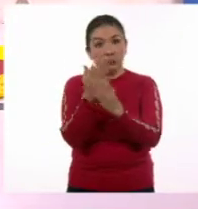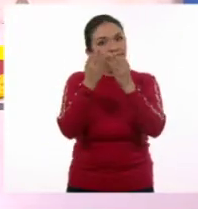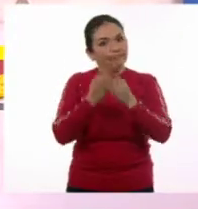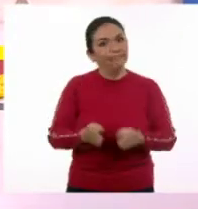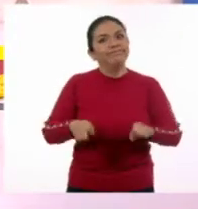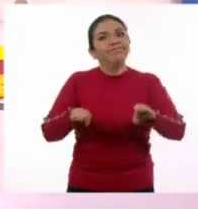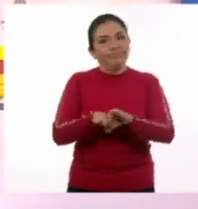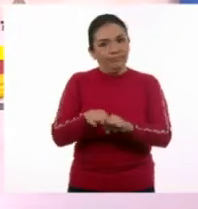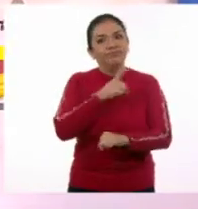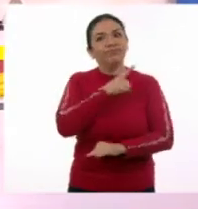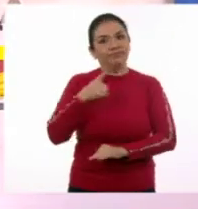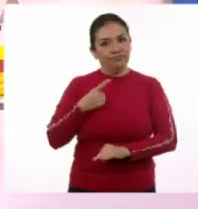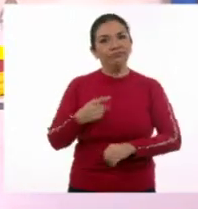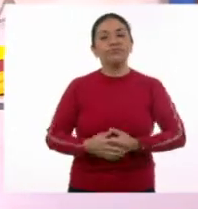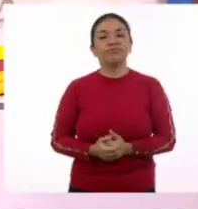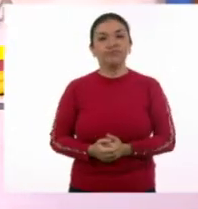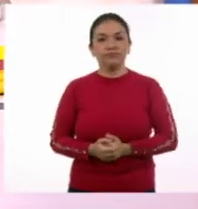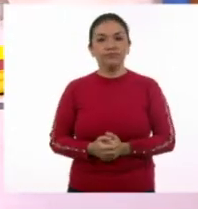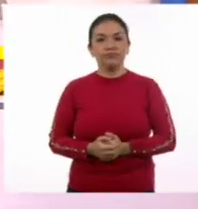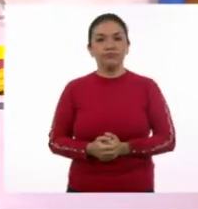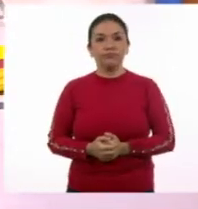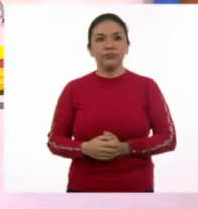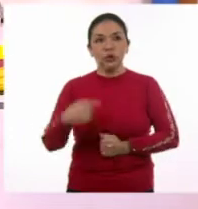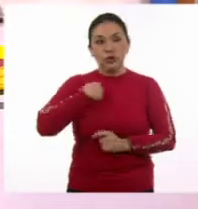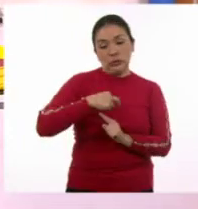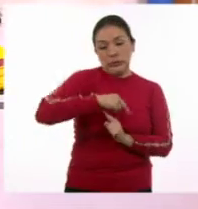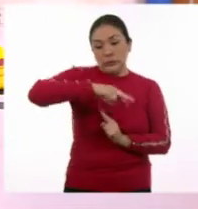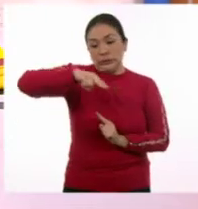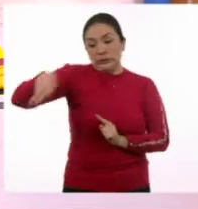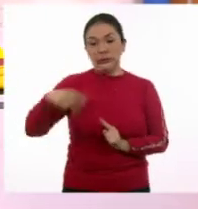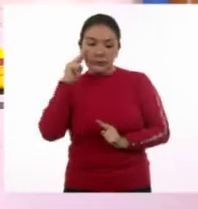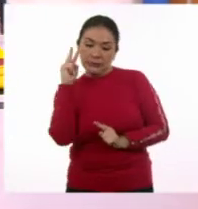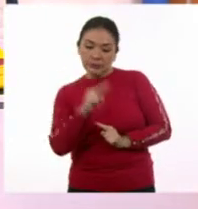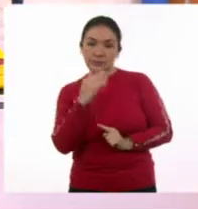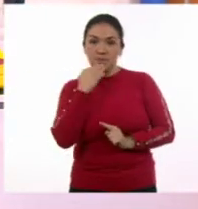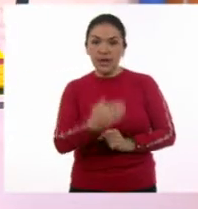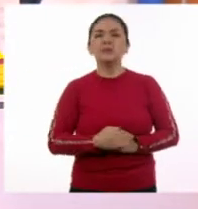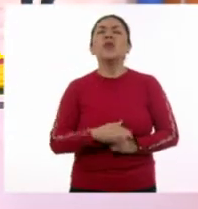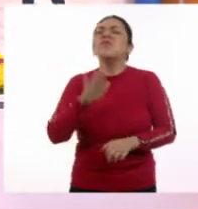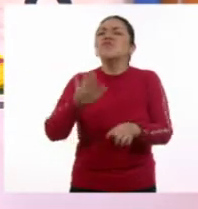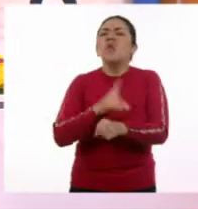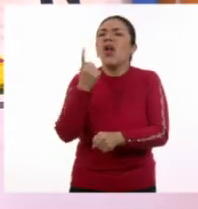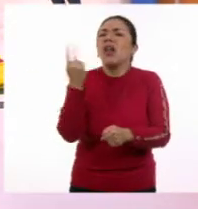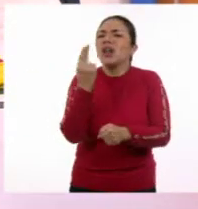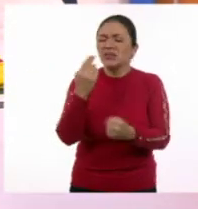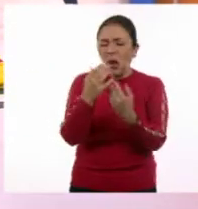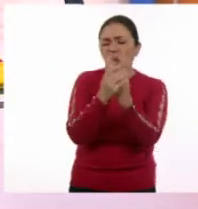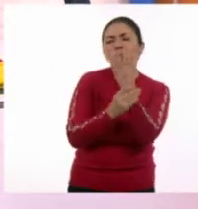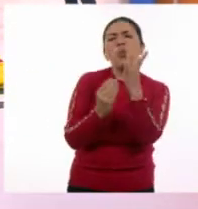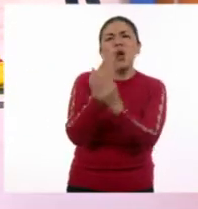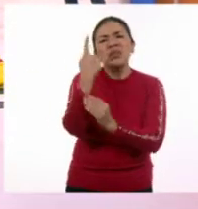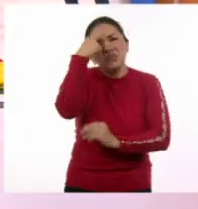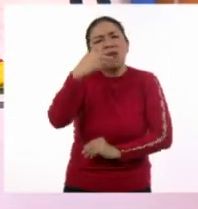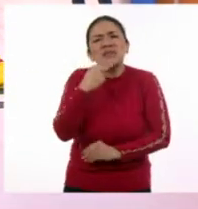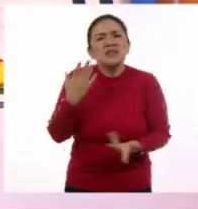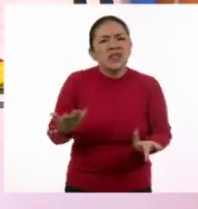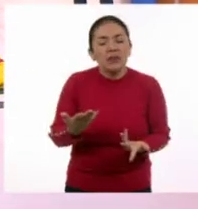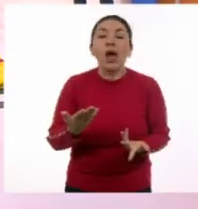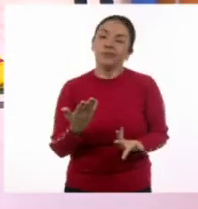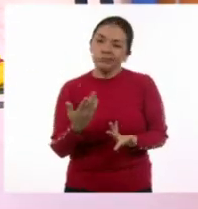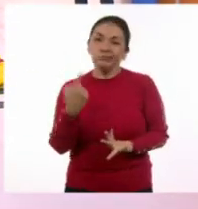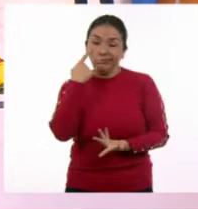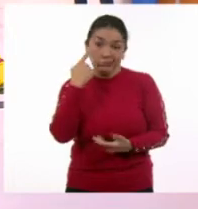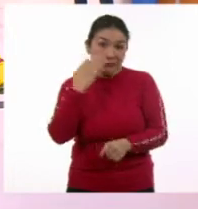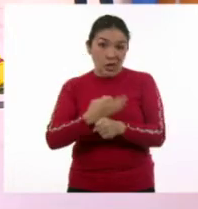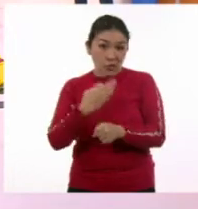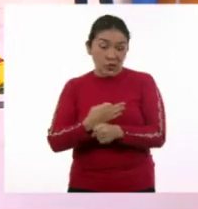importante para poder ver bien porque necesitamos usar guantes cuando vamos a atender alguna lesión en este